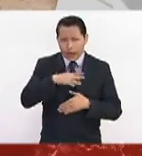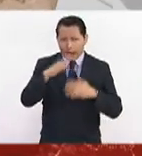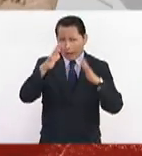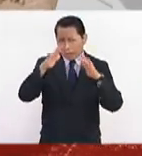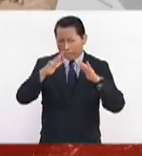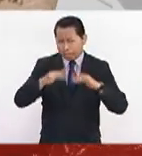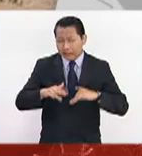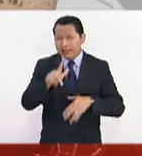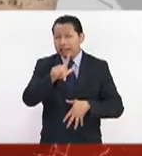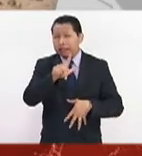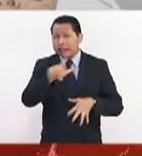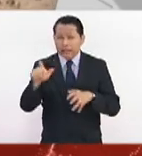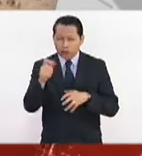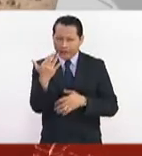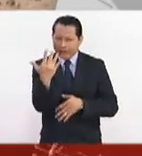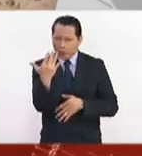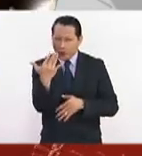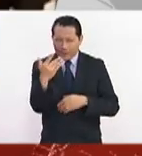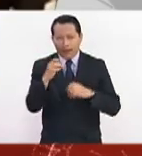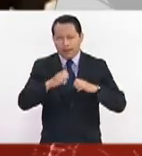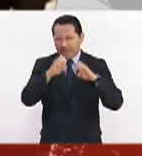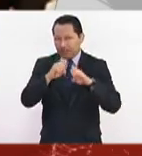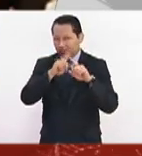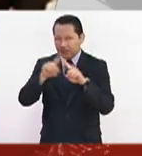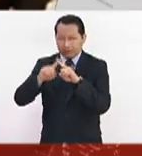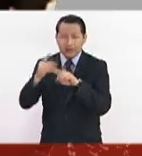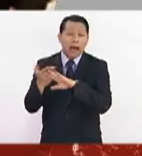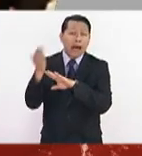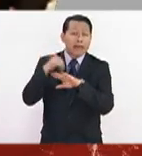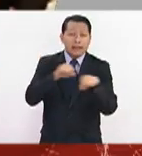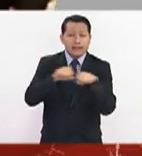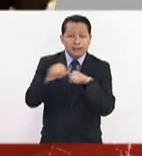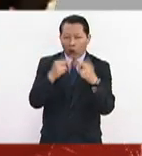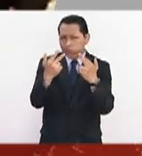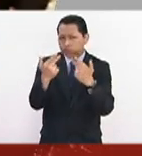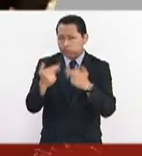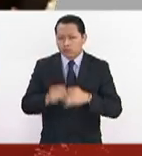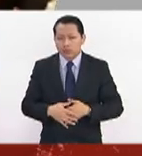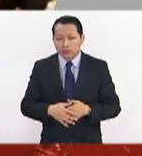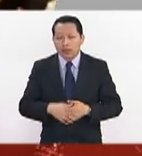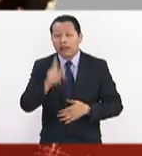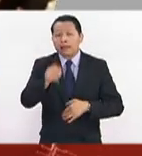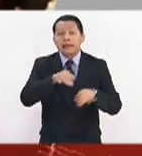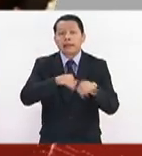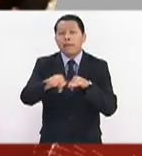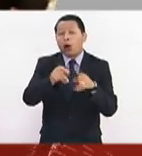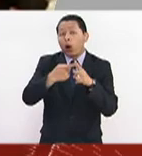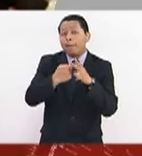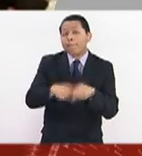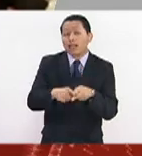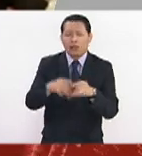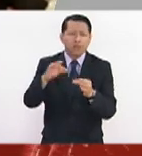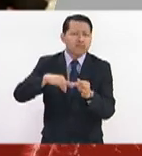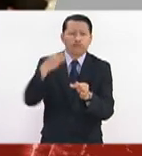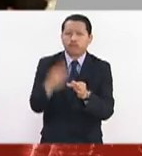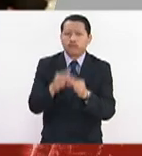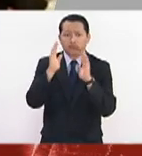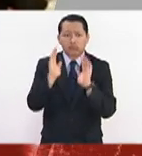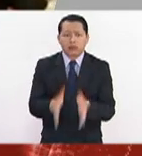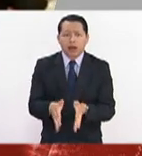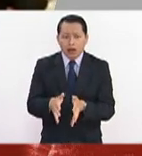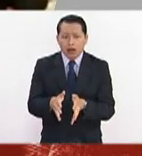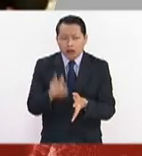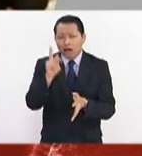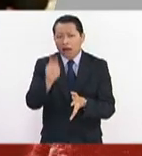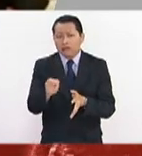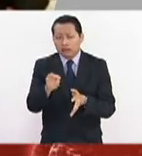700 inmuebles en Tláhuac afectados por el sismo. Es un trabajo que se va a comenzar ya, es decir,